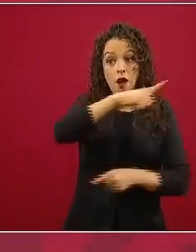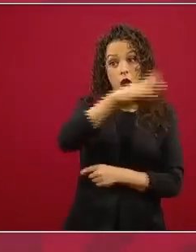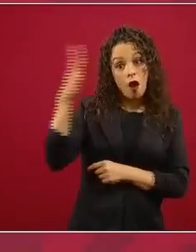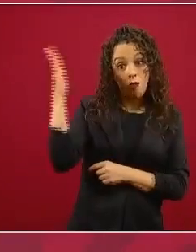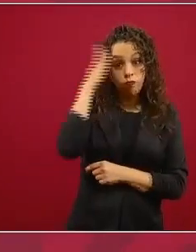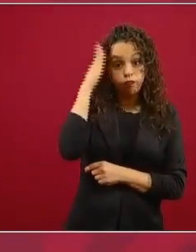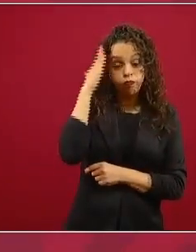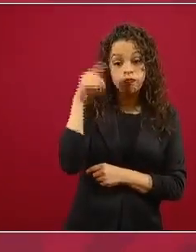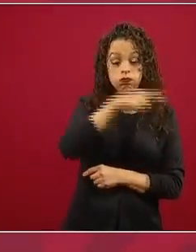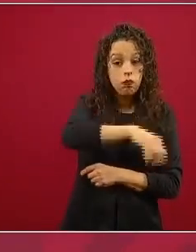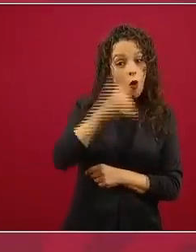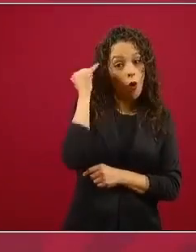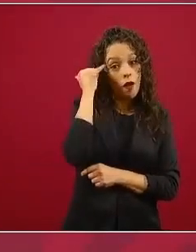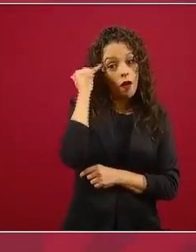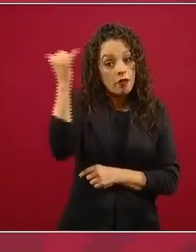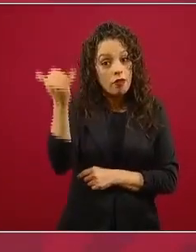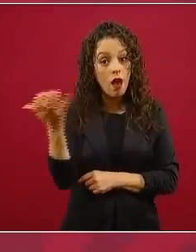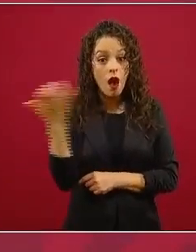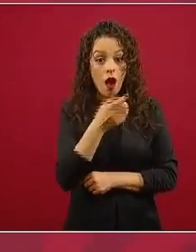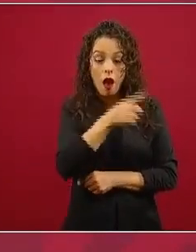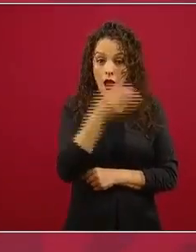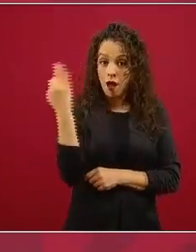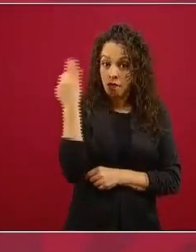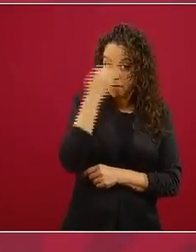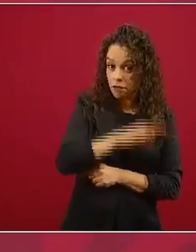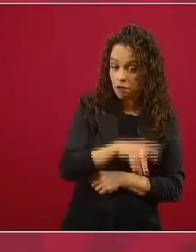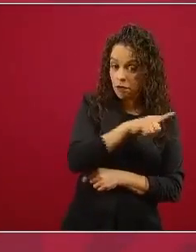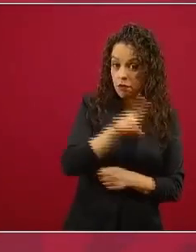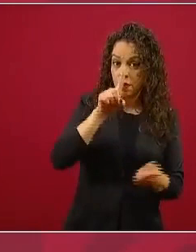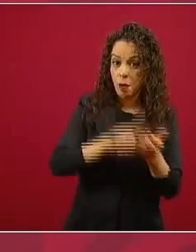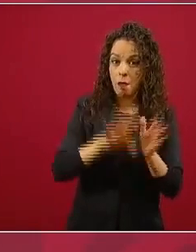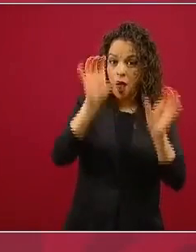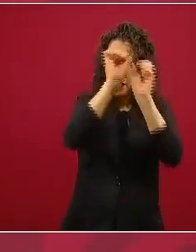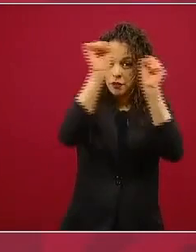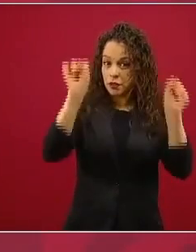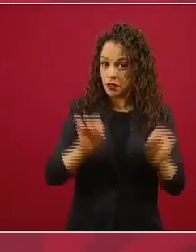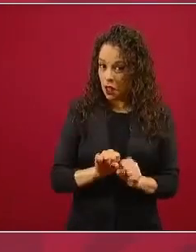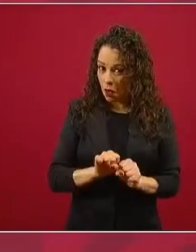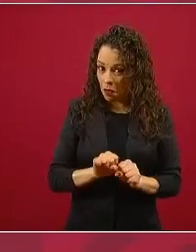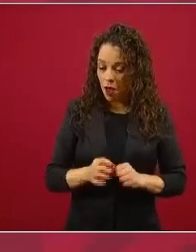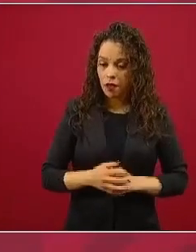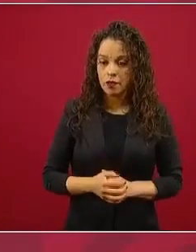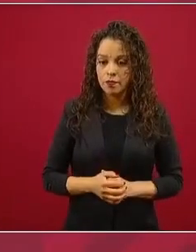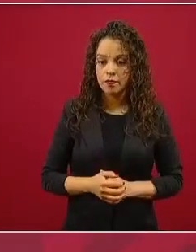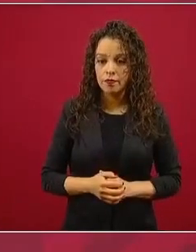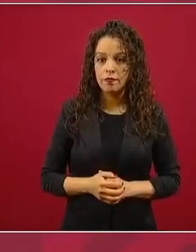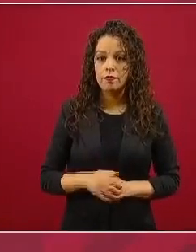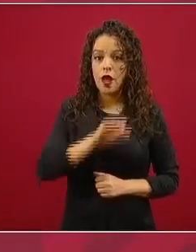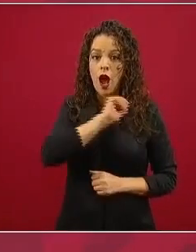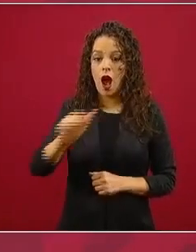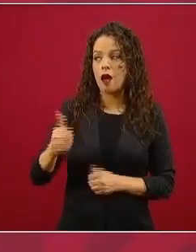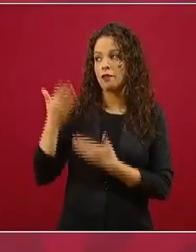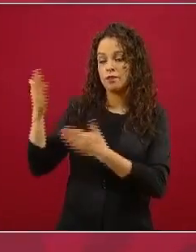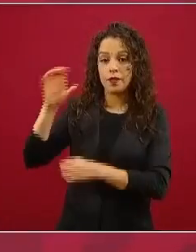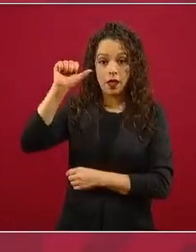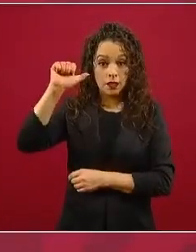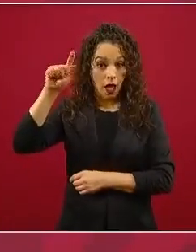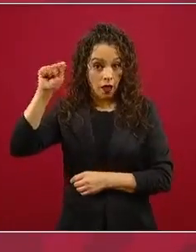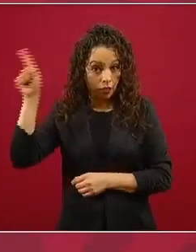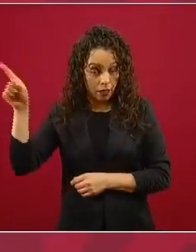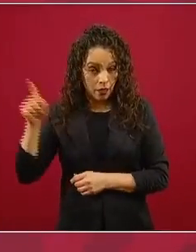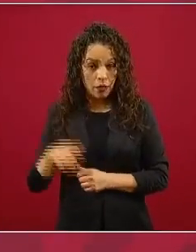intelectuales, de los que promovieron este sistema de defraudación a la hacienda pública, son